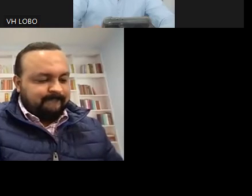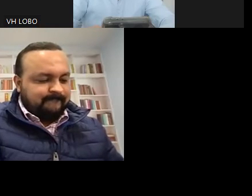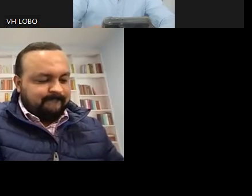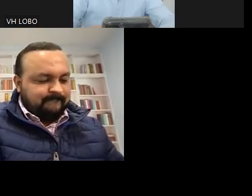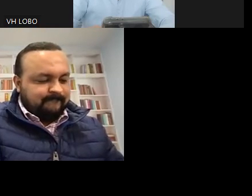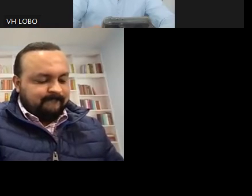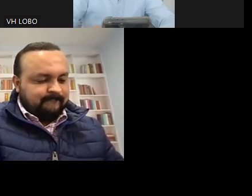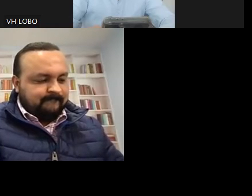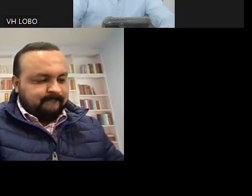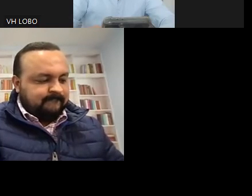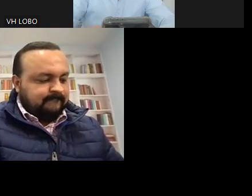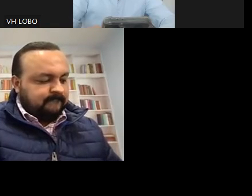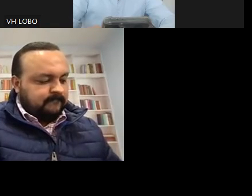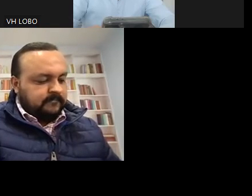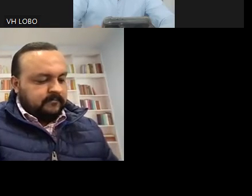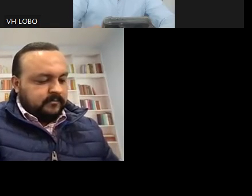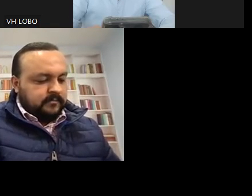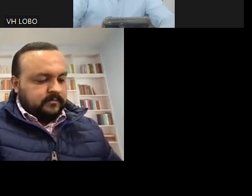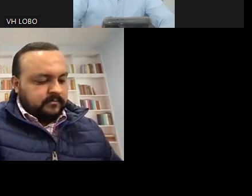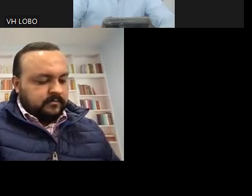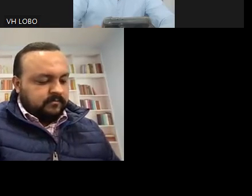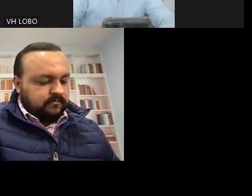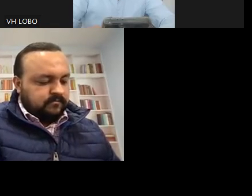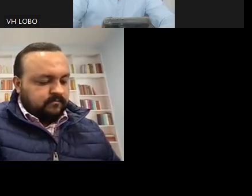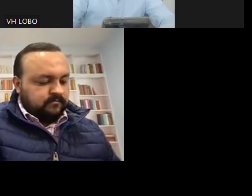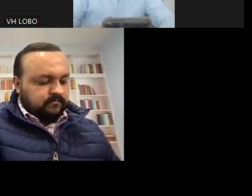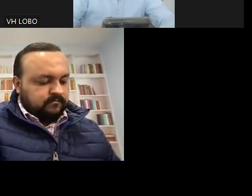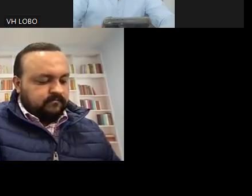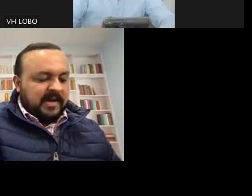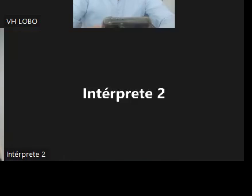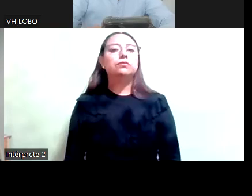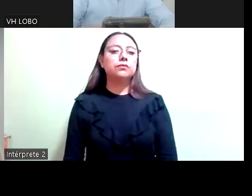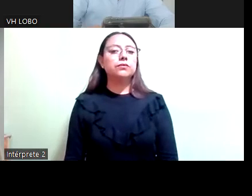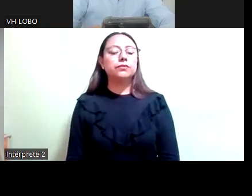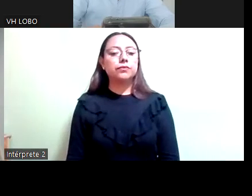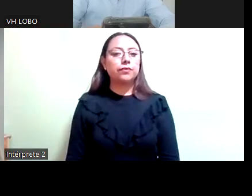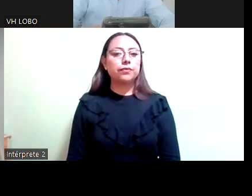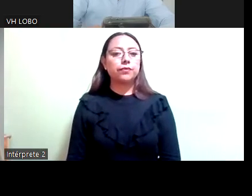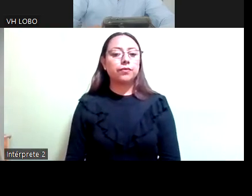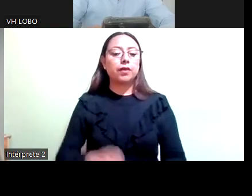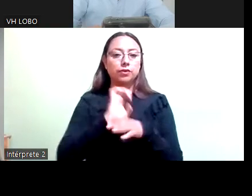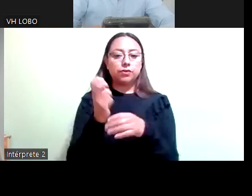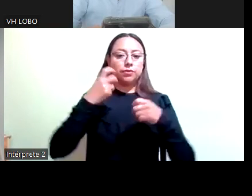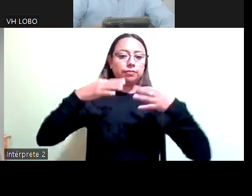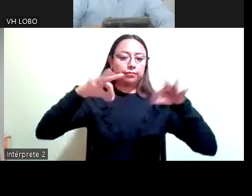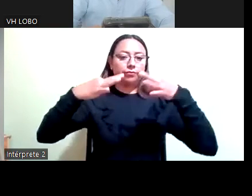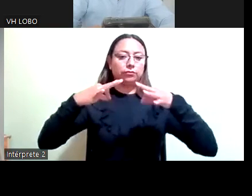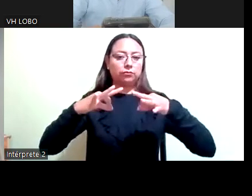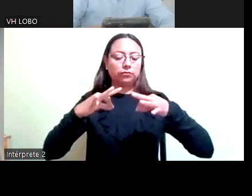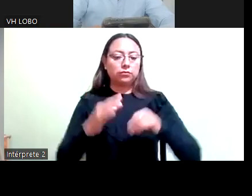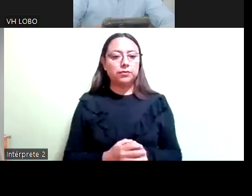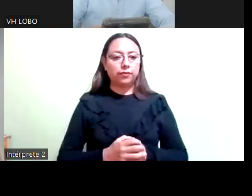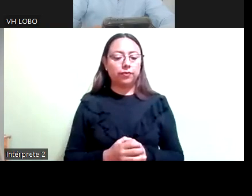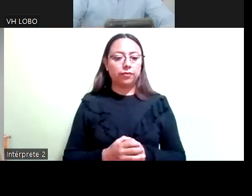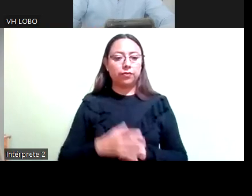reglamento del Congreso de la Ciudad de México. Toda vez que el documento de referencia ha